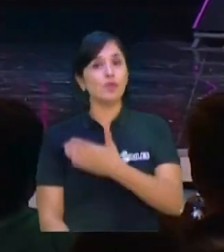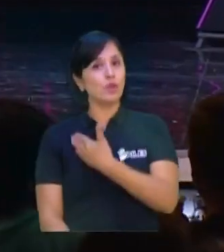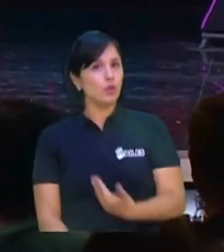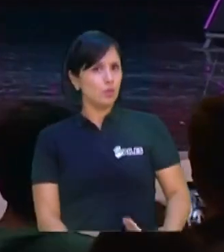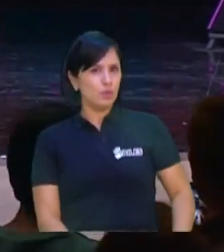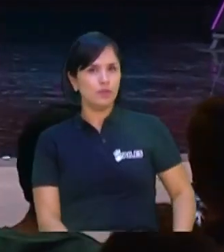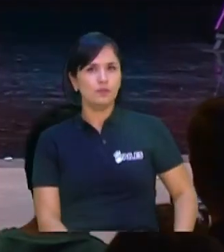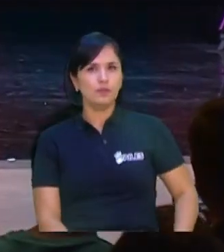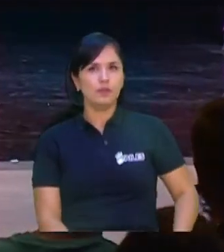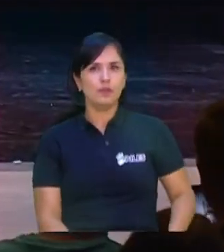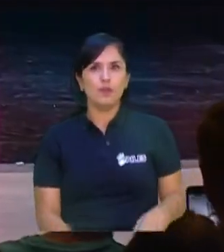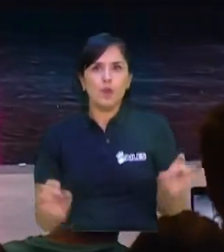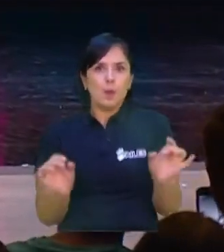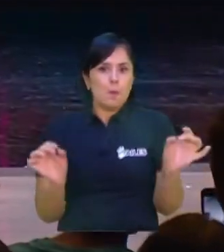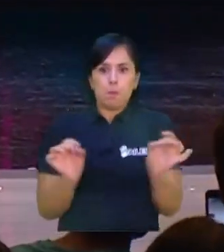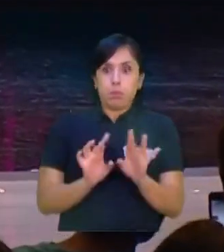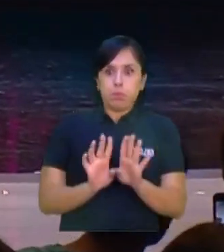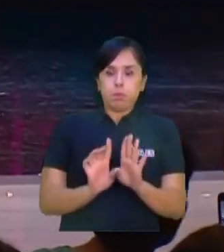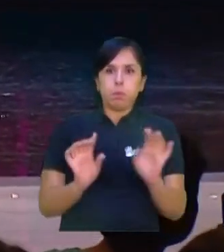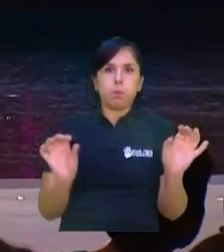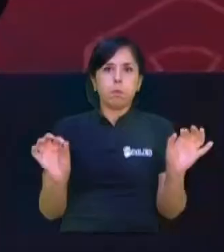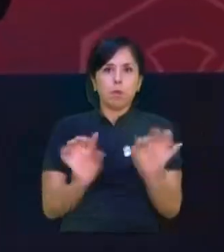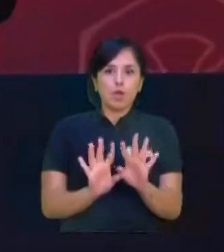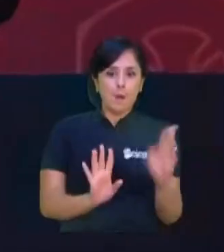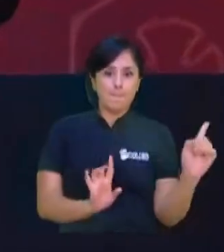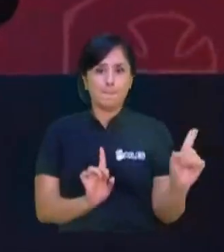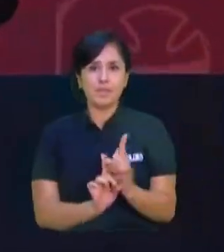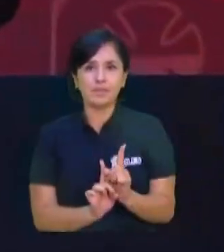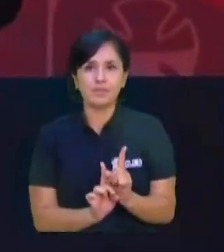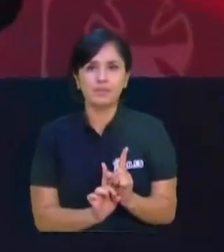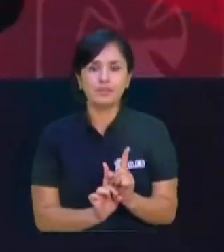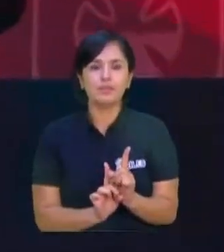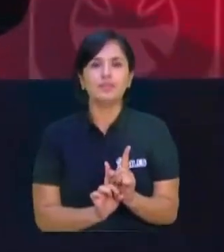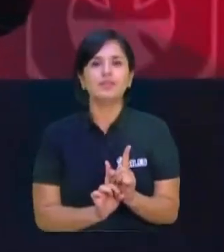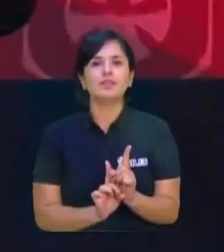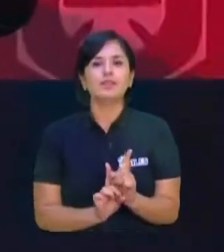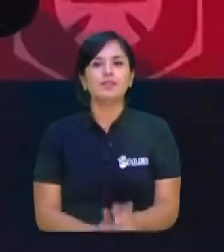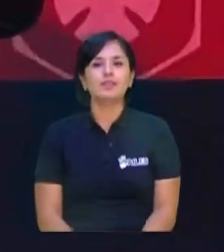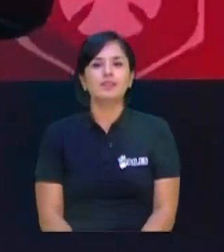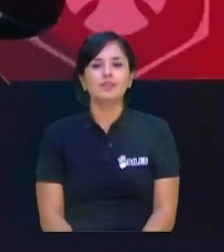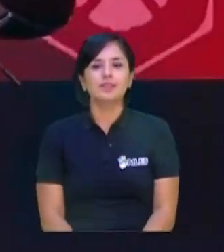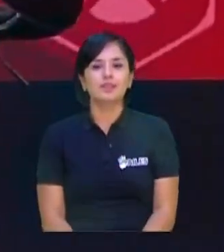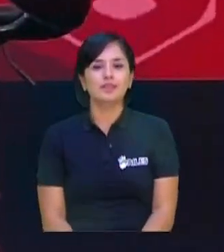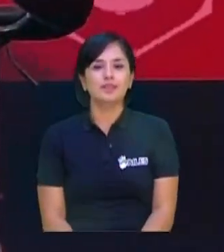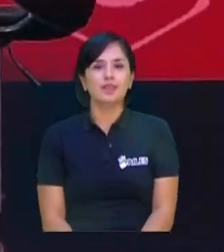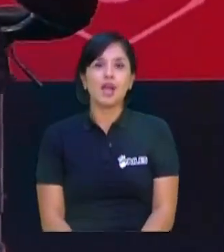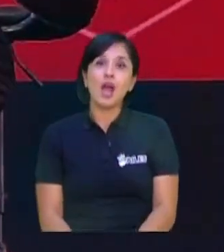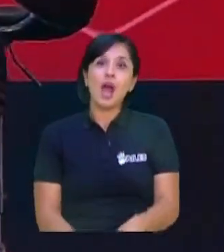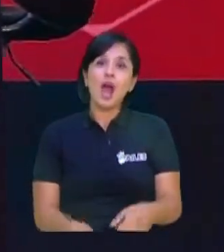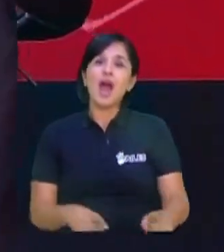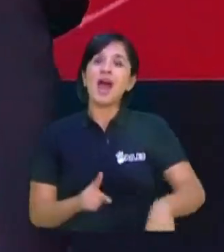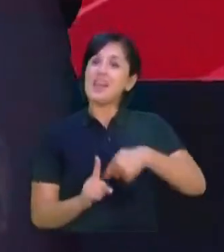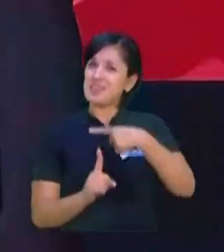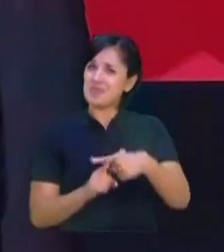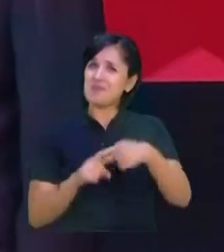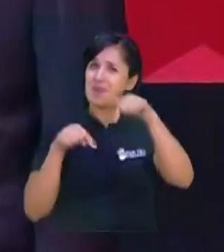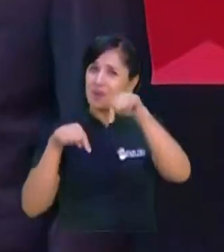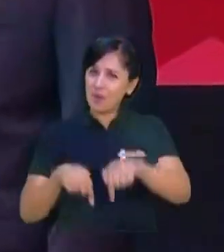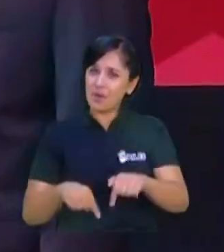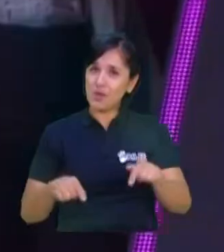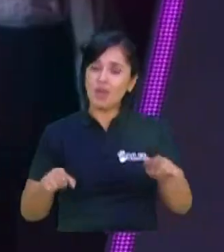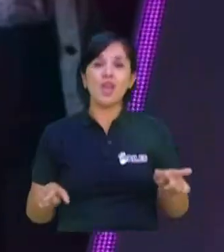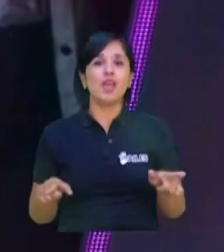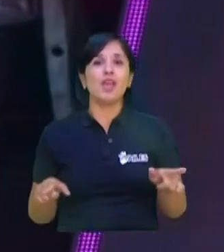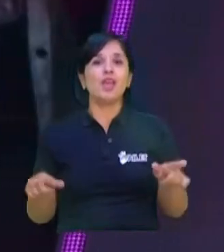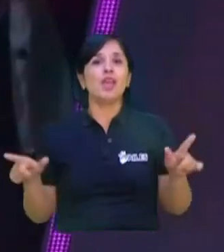presidente de manera improvisada, porque no tenemos... Es su cumpleaños, además. ¿Ah? Es el cumpleaños de Sebastián. Una cosa